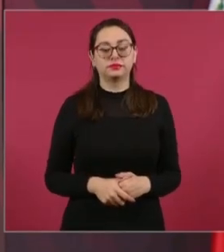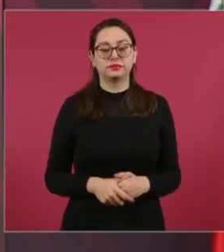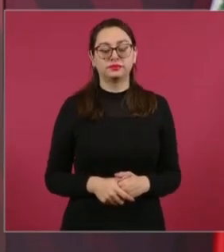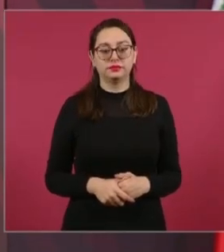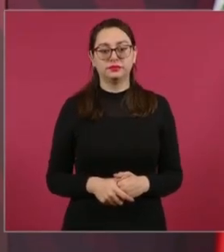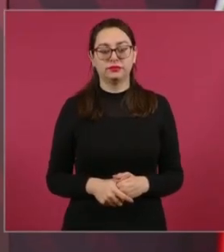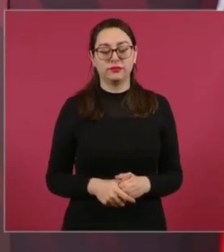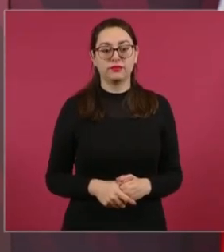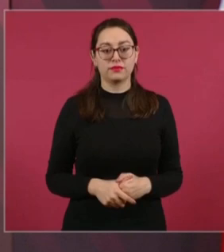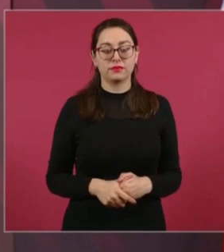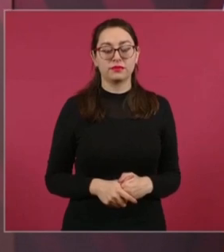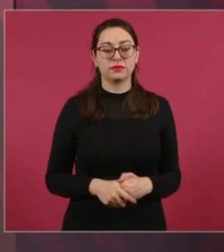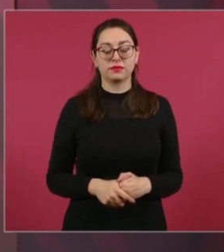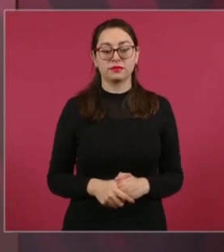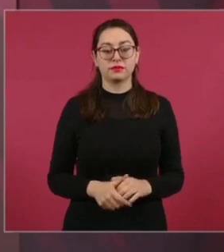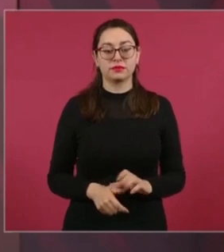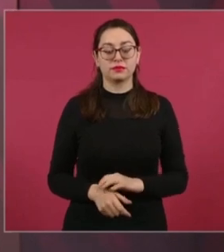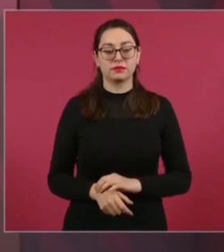ahora me estoy dando cuenta